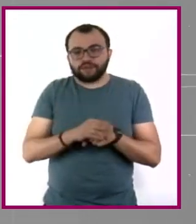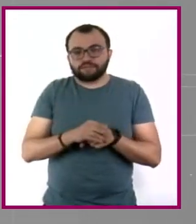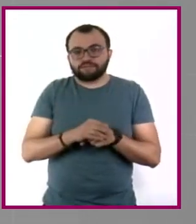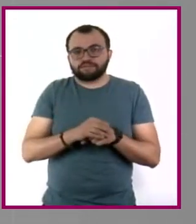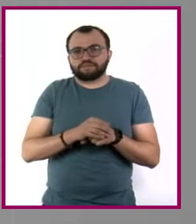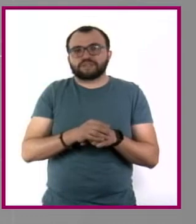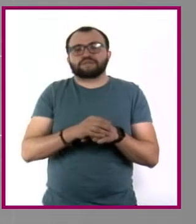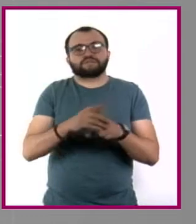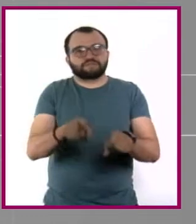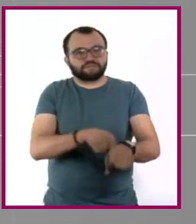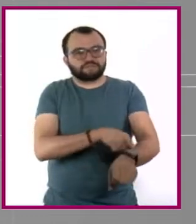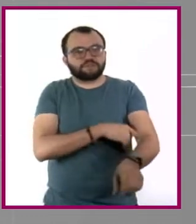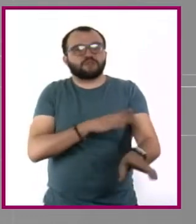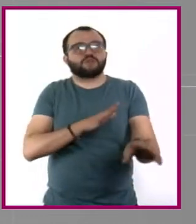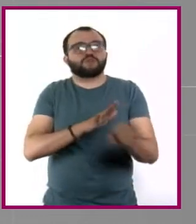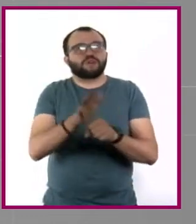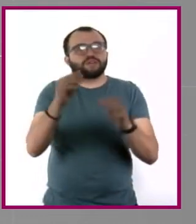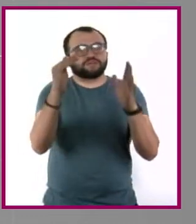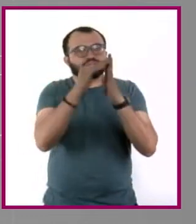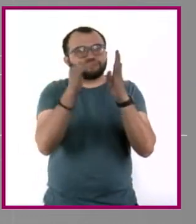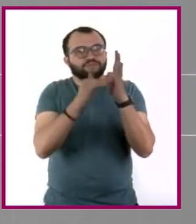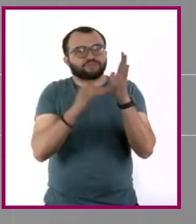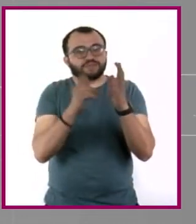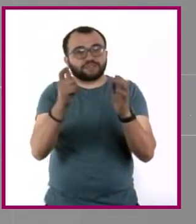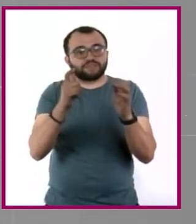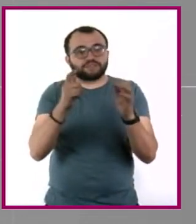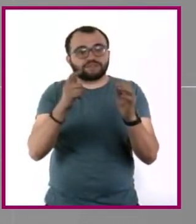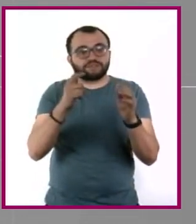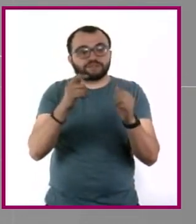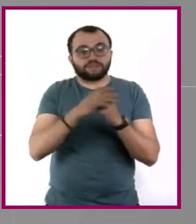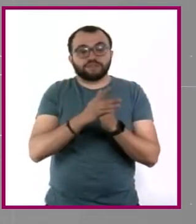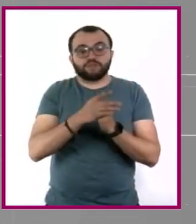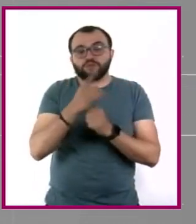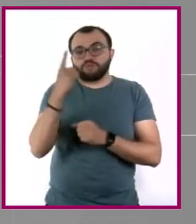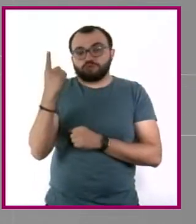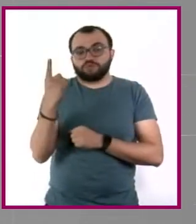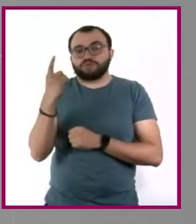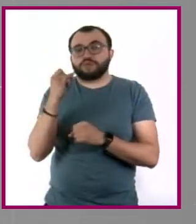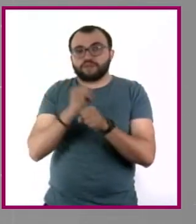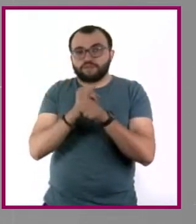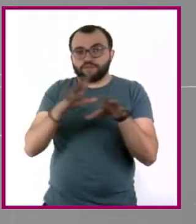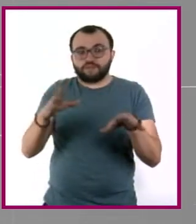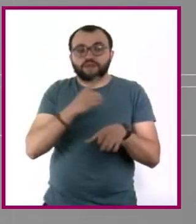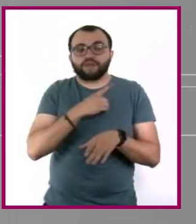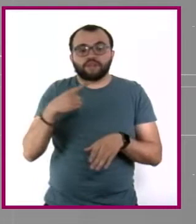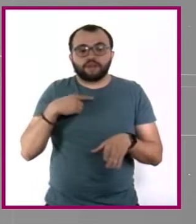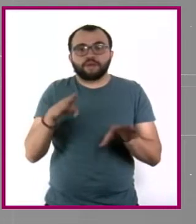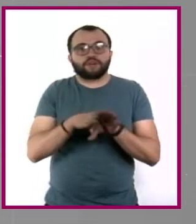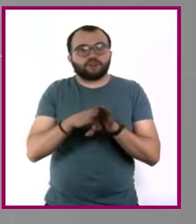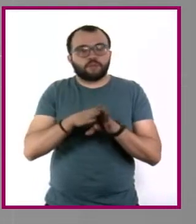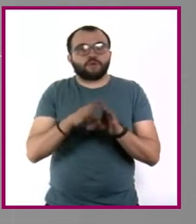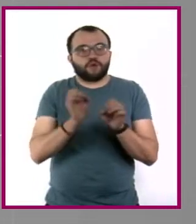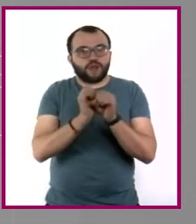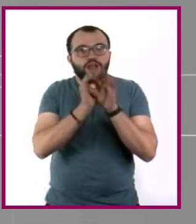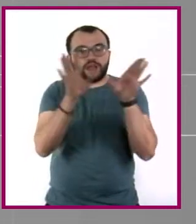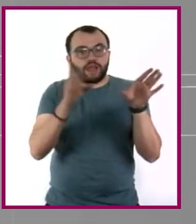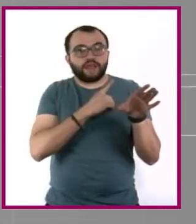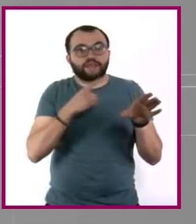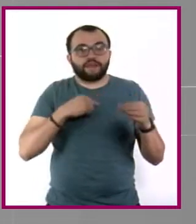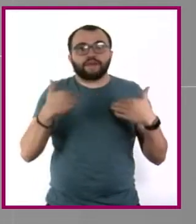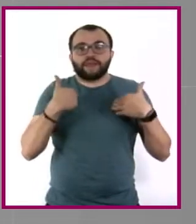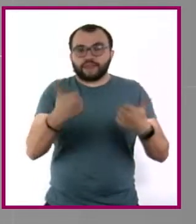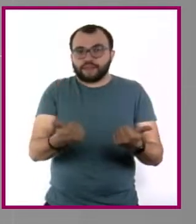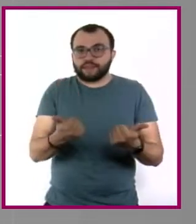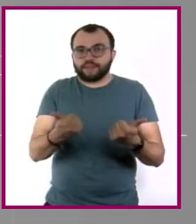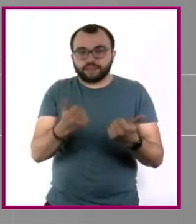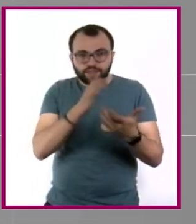estructura de un resumen está compuesta por los siguientes puntos. 1. La información debe ser coherente. Es decir, el texto se debe entender por